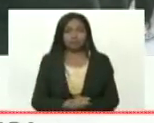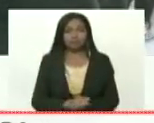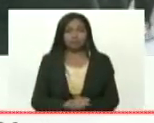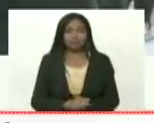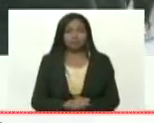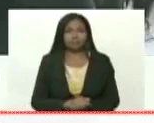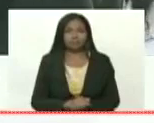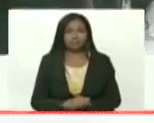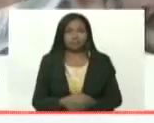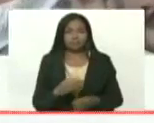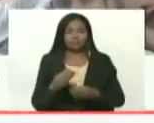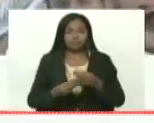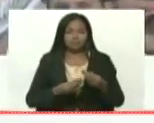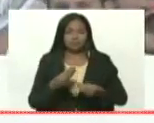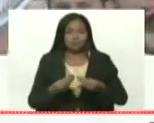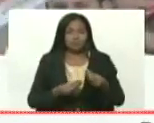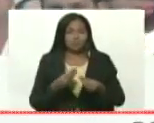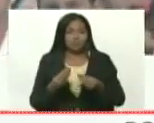como